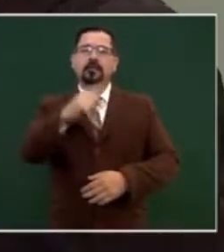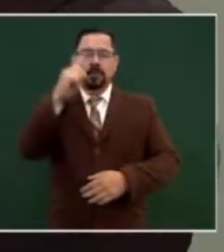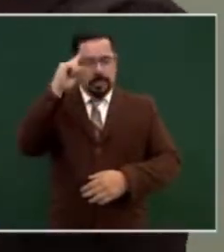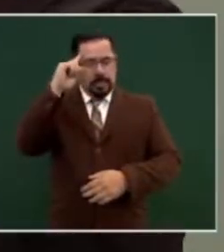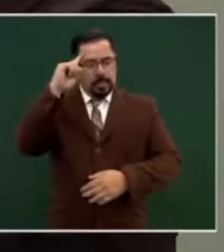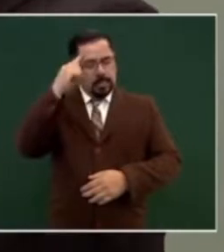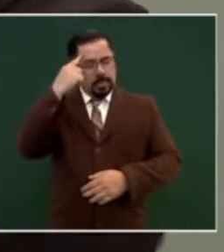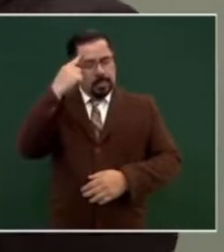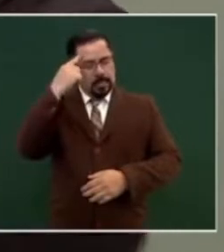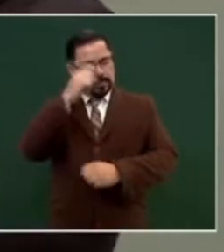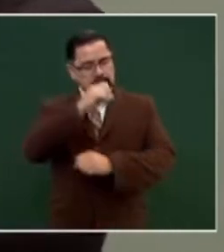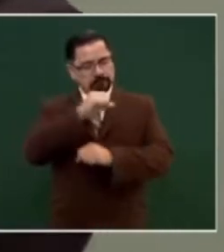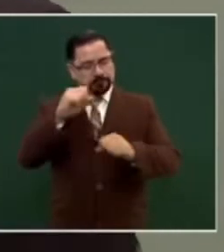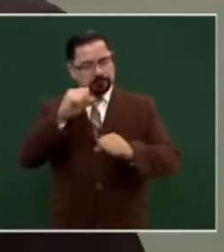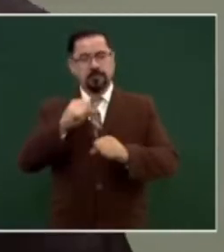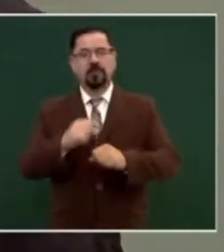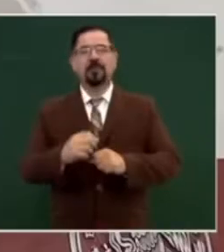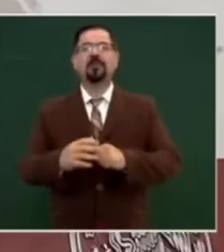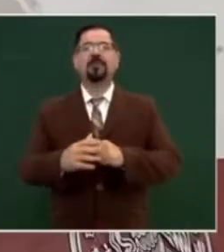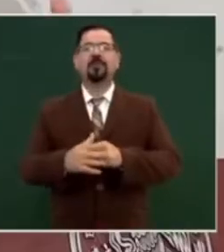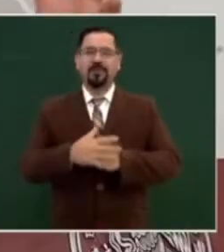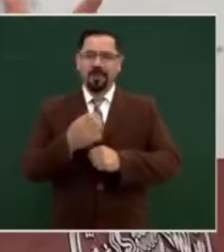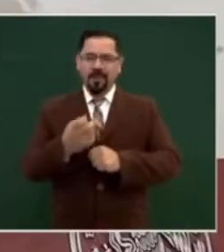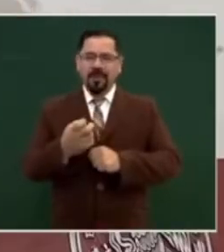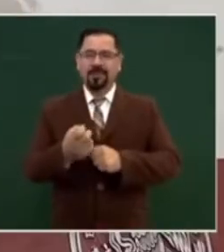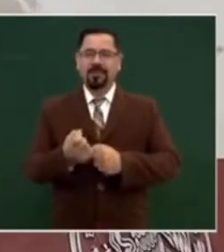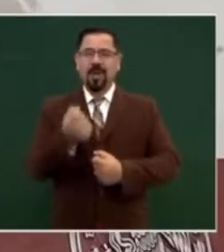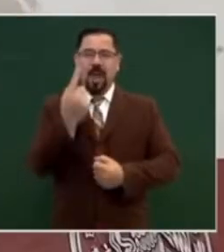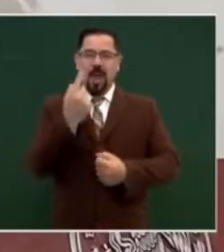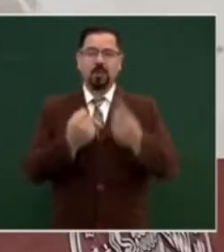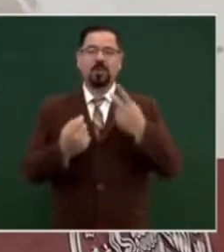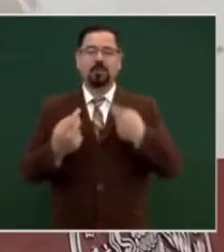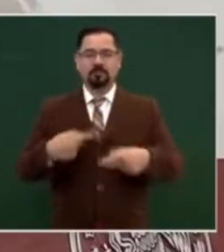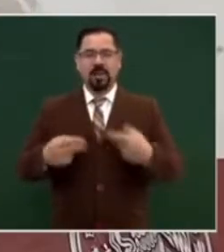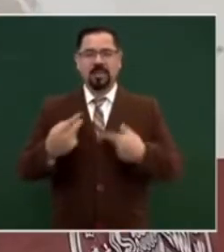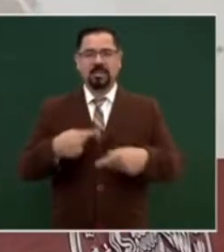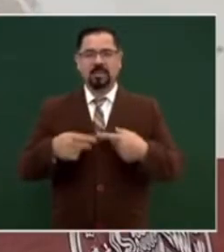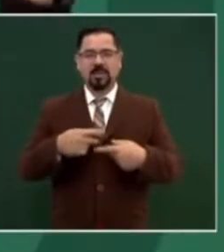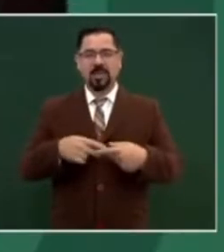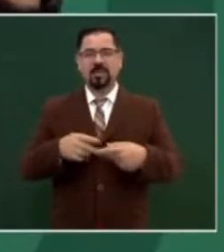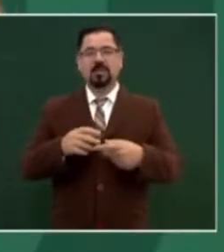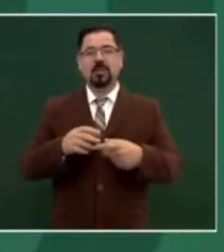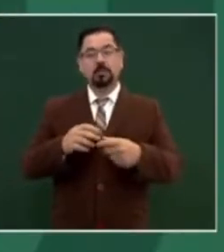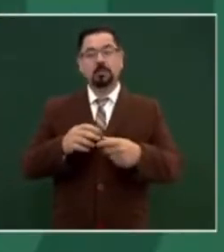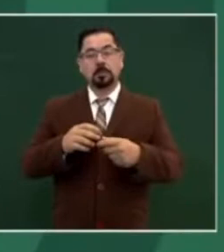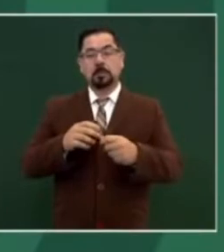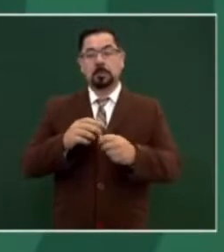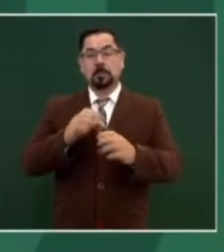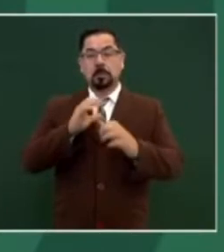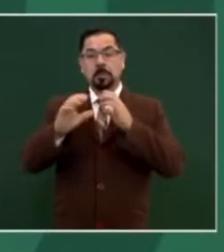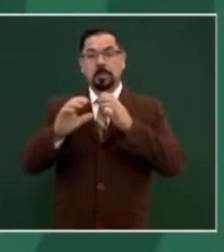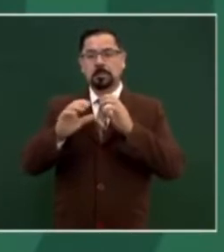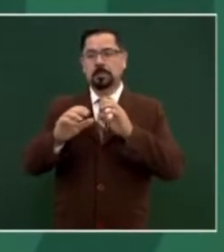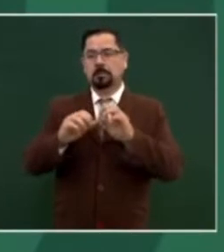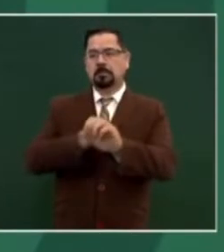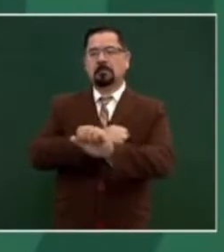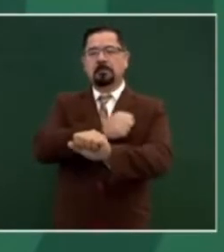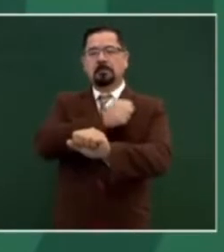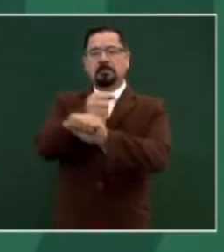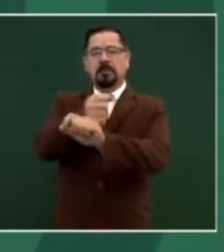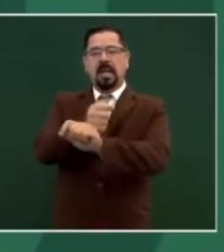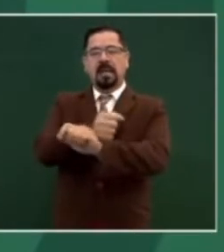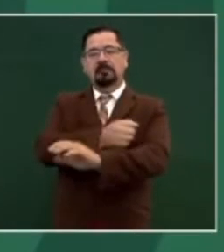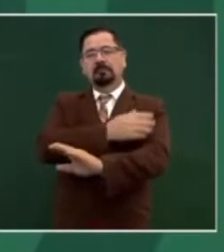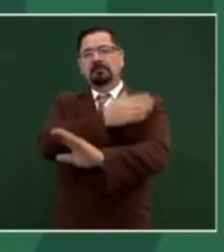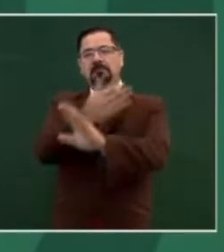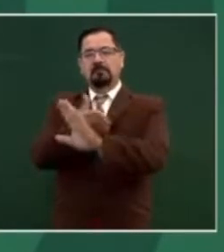por eso estos personajes golpeadores por eso hablo de mercenario qué es